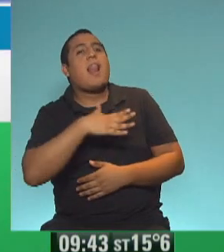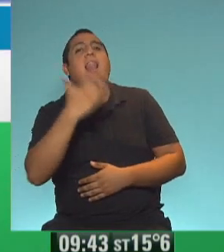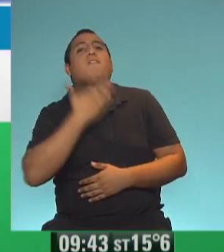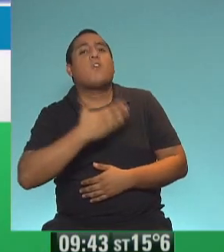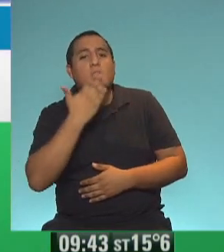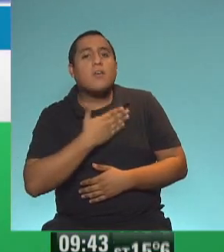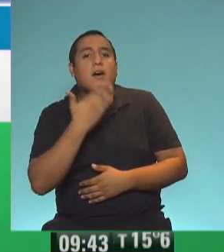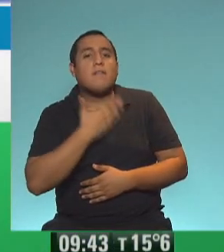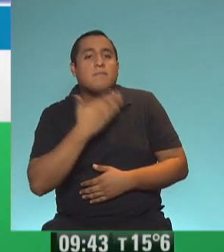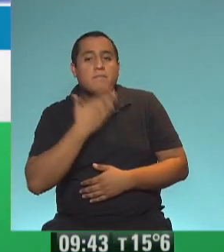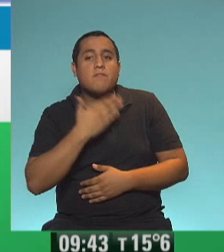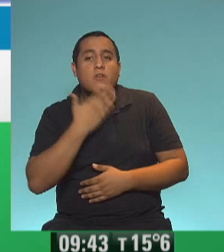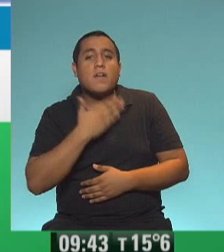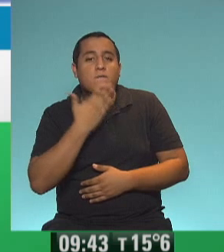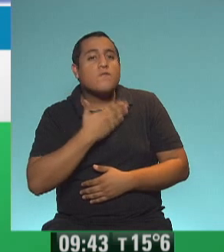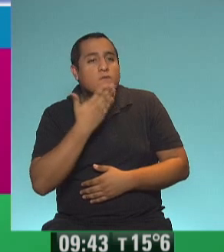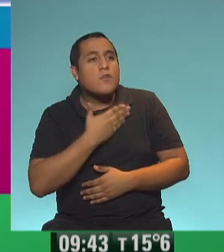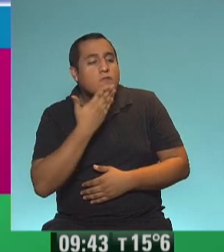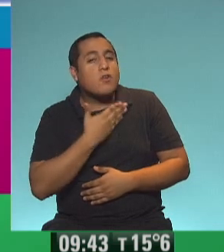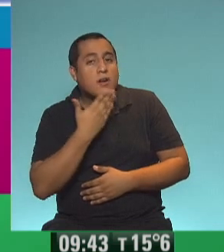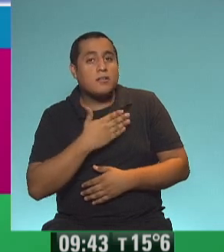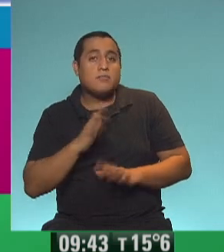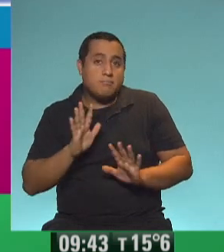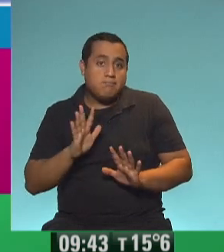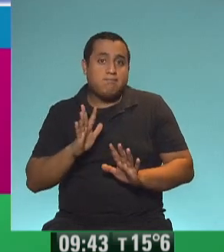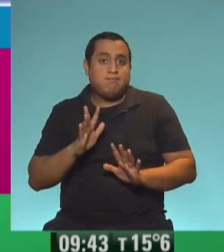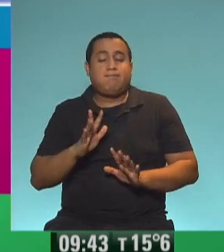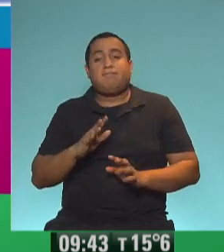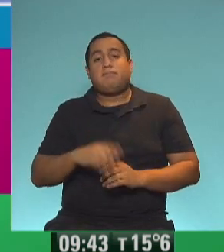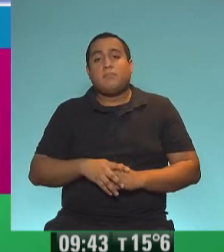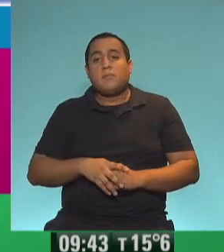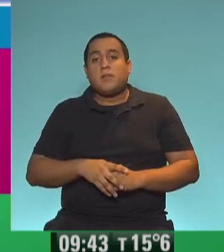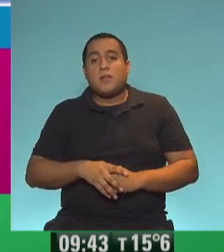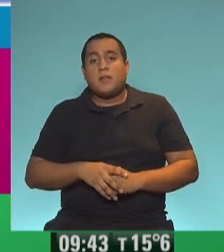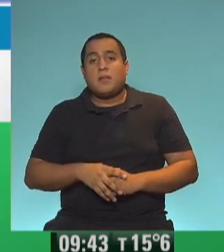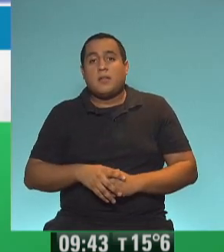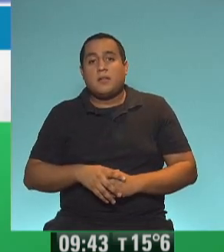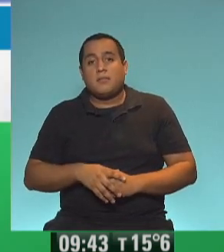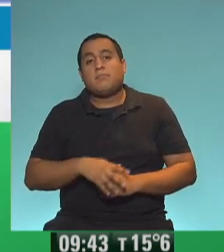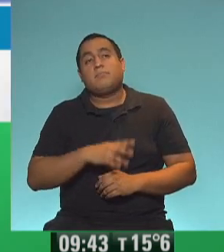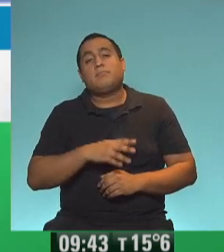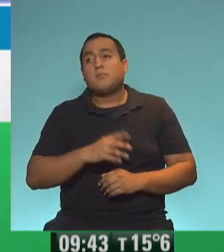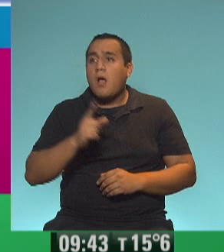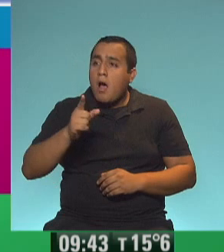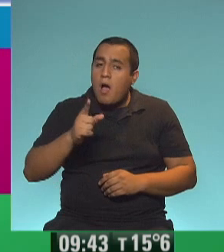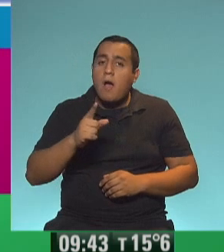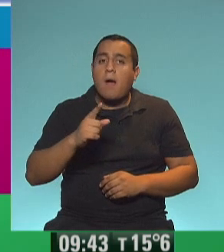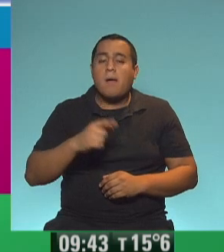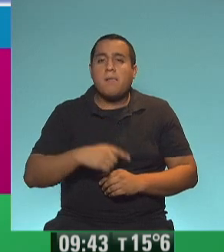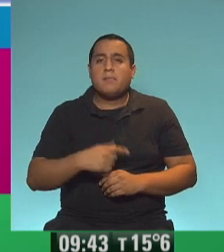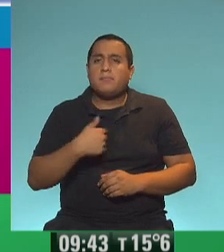De la Boca, el primer cuartel que hubo de voluntarios en el país. Así que yo estoy de ese cuartel. Bombero. Amado,